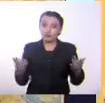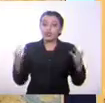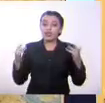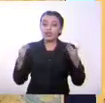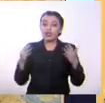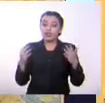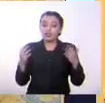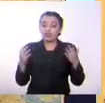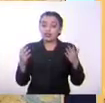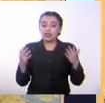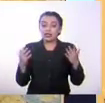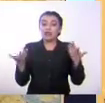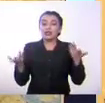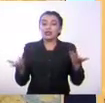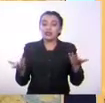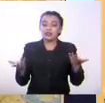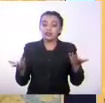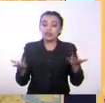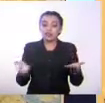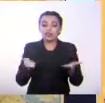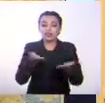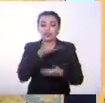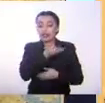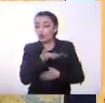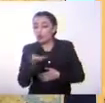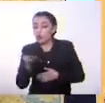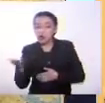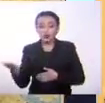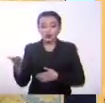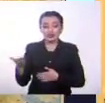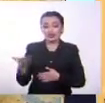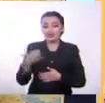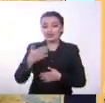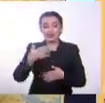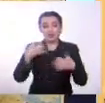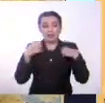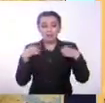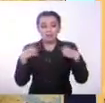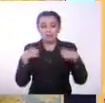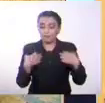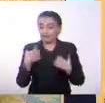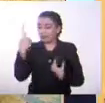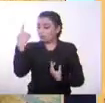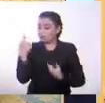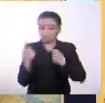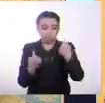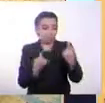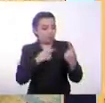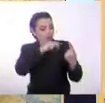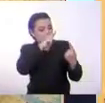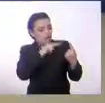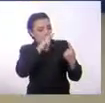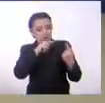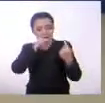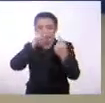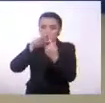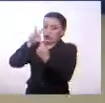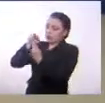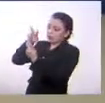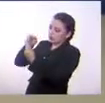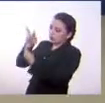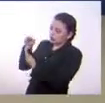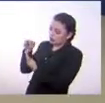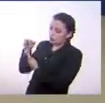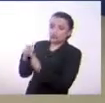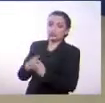humana sobre las cuales también las personas tienen que tener ciertas características. En el caso, como